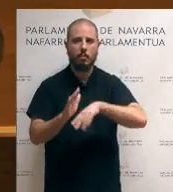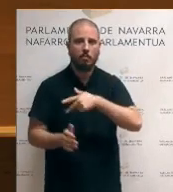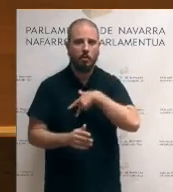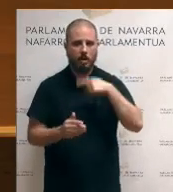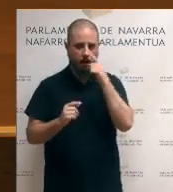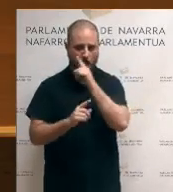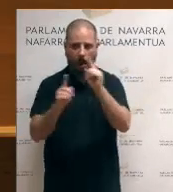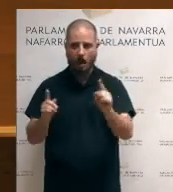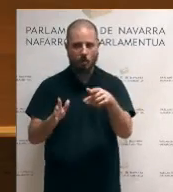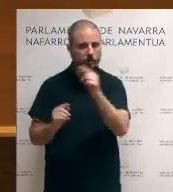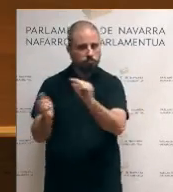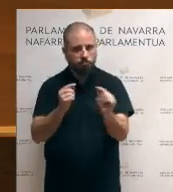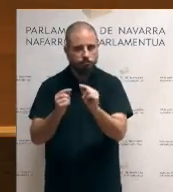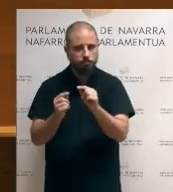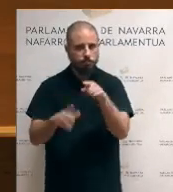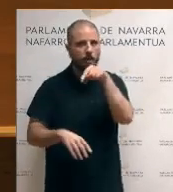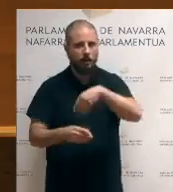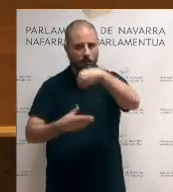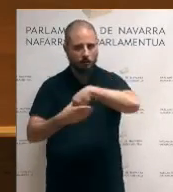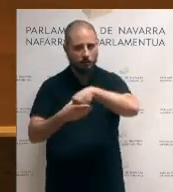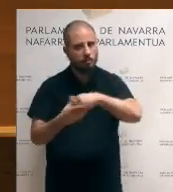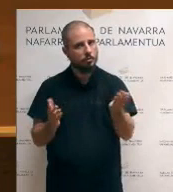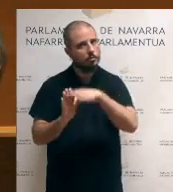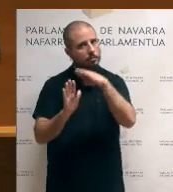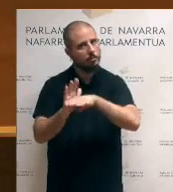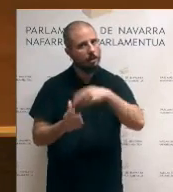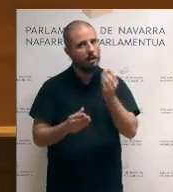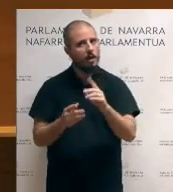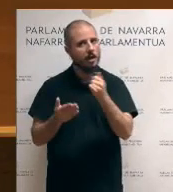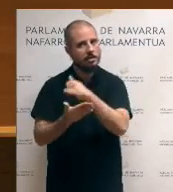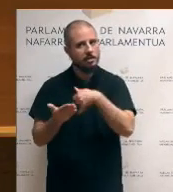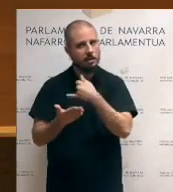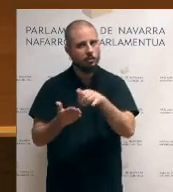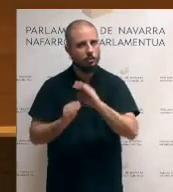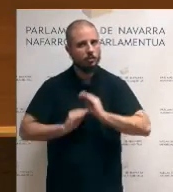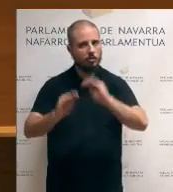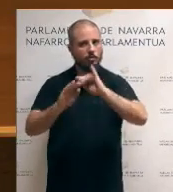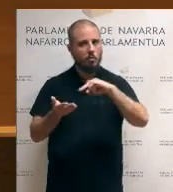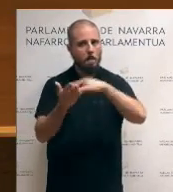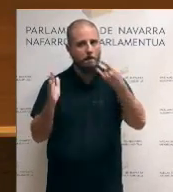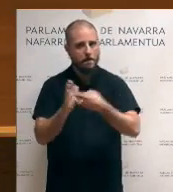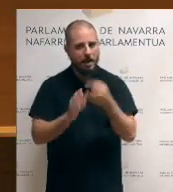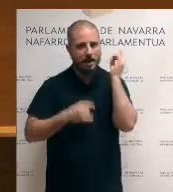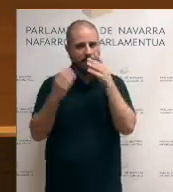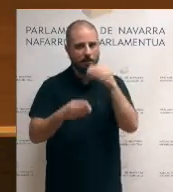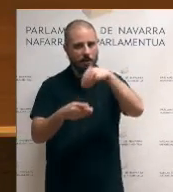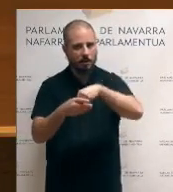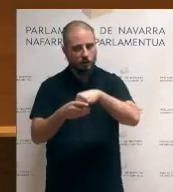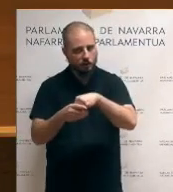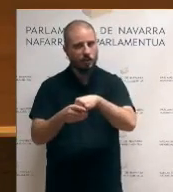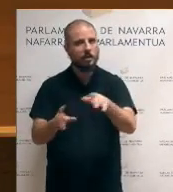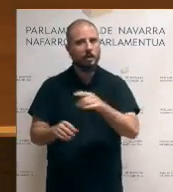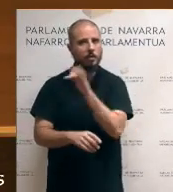se incluyen las programaciones de las materias respectivas con sus planes de actividades curriculares y complementarias. Esas